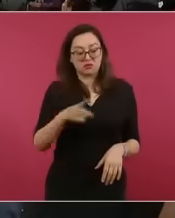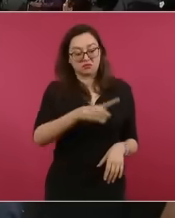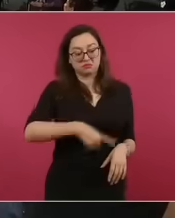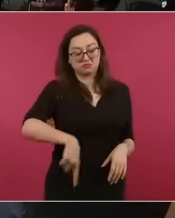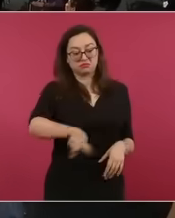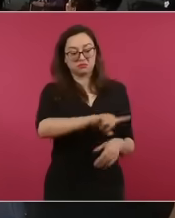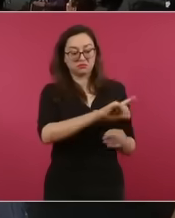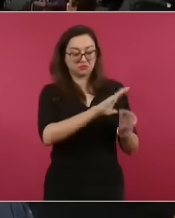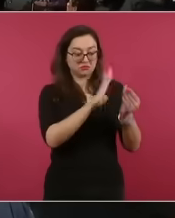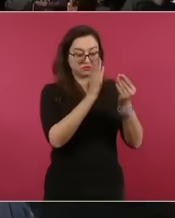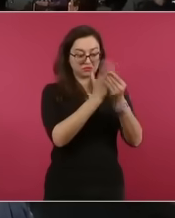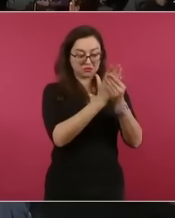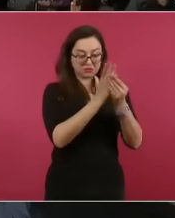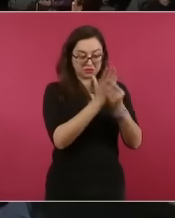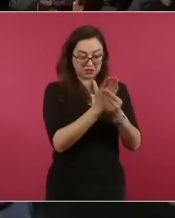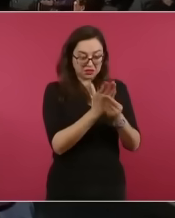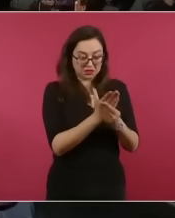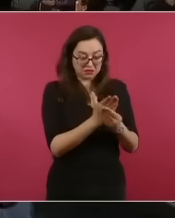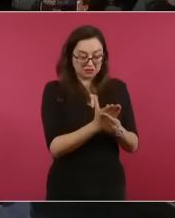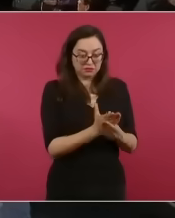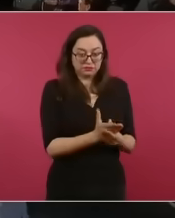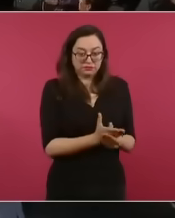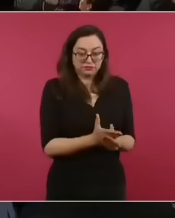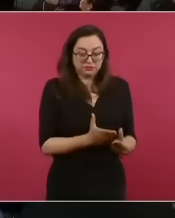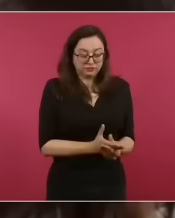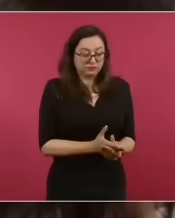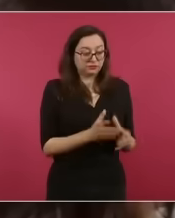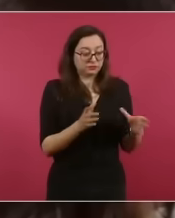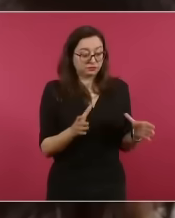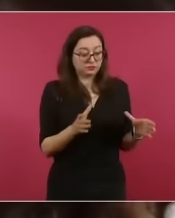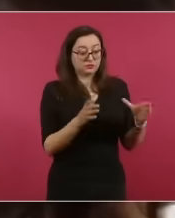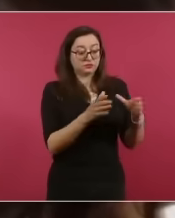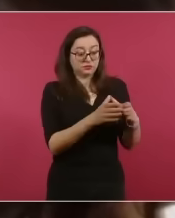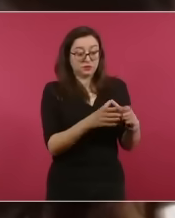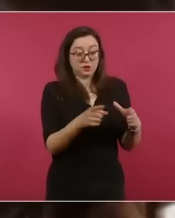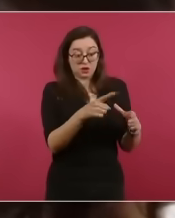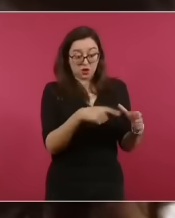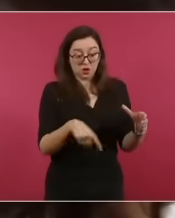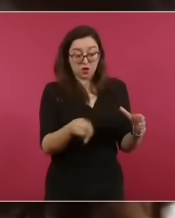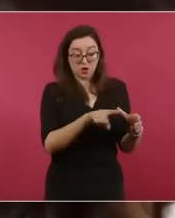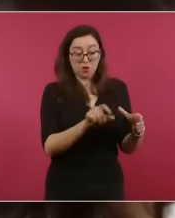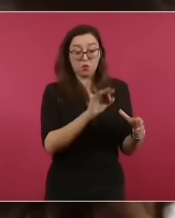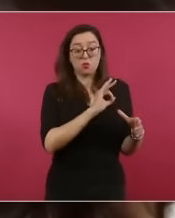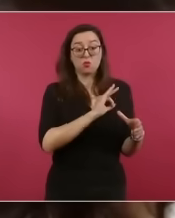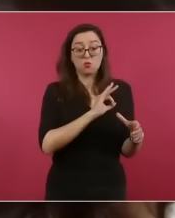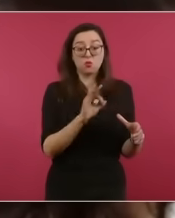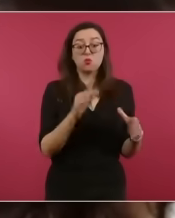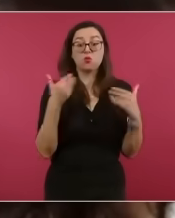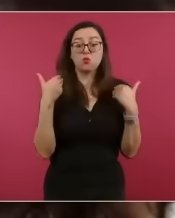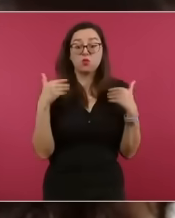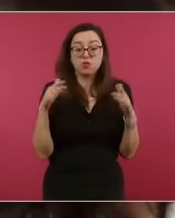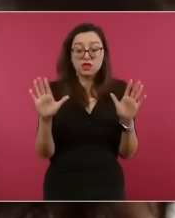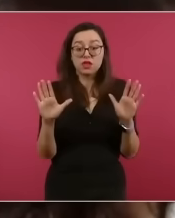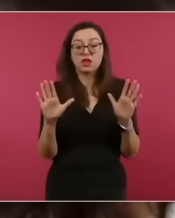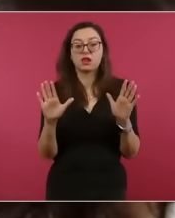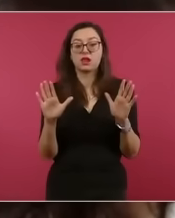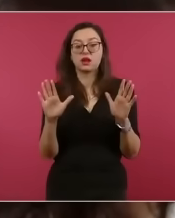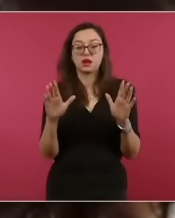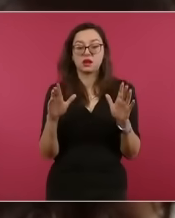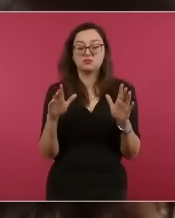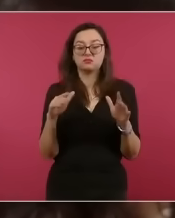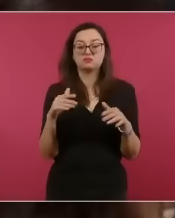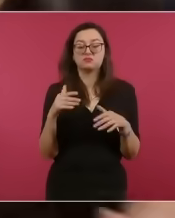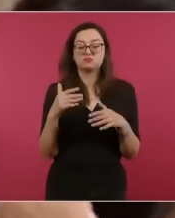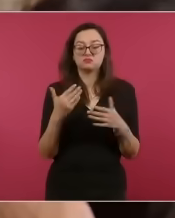las personas que integran este comité y a los grupos que tienen detrás, pues poder interponer en su